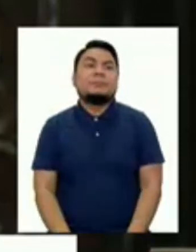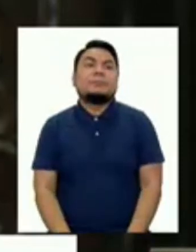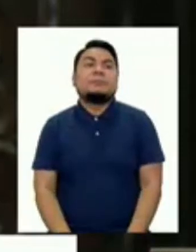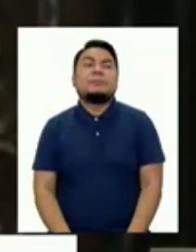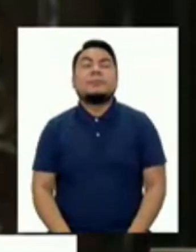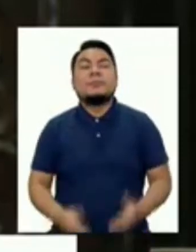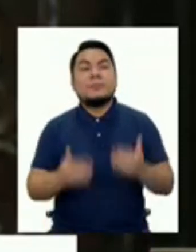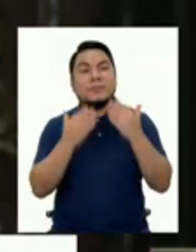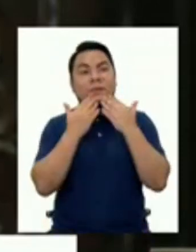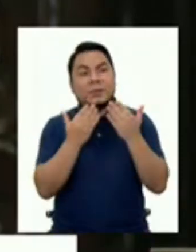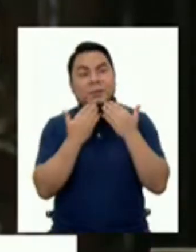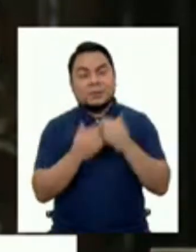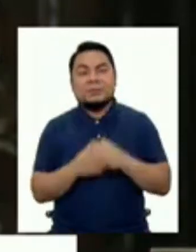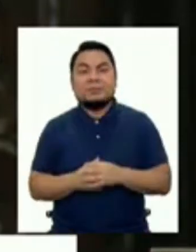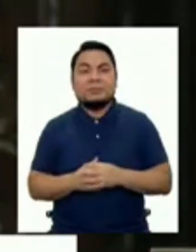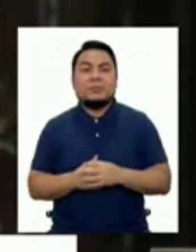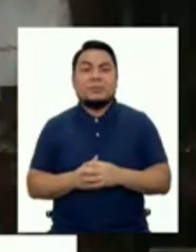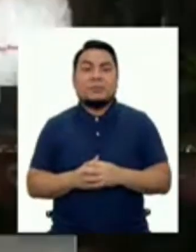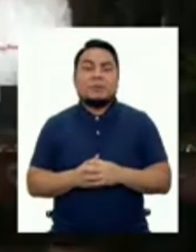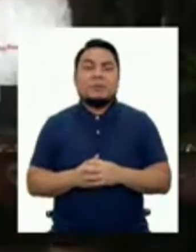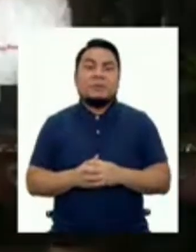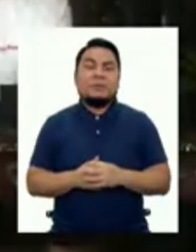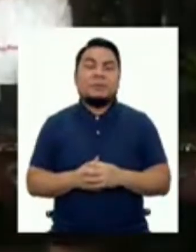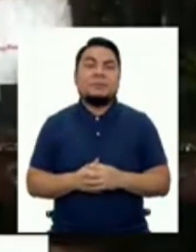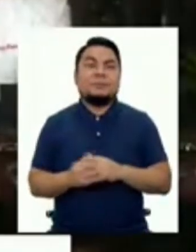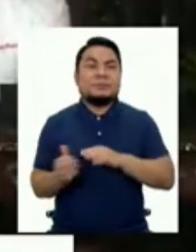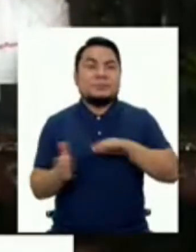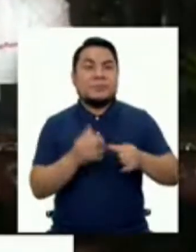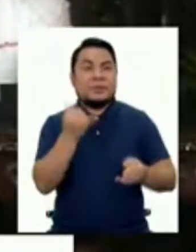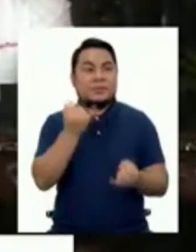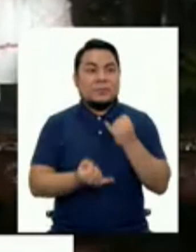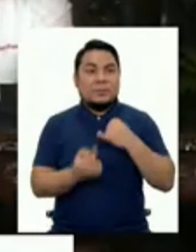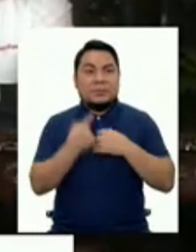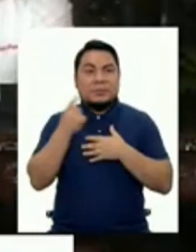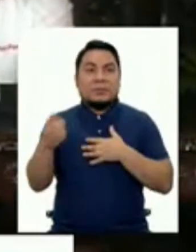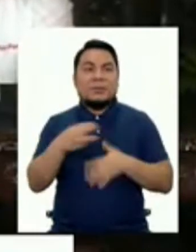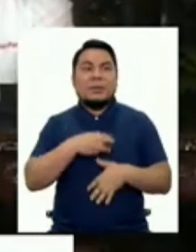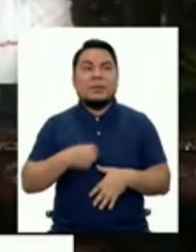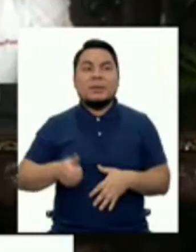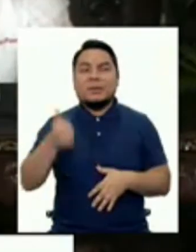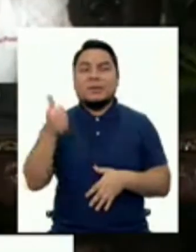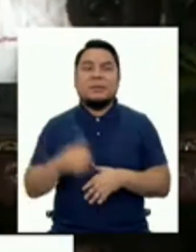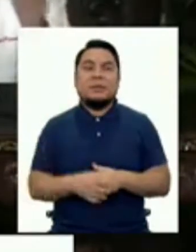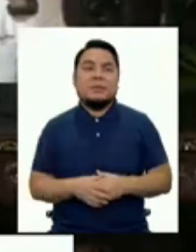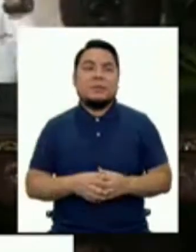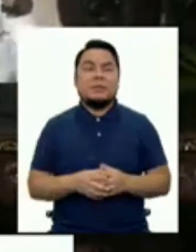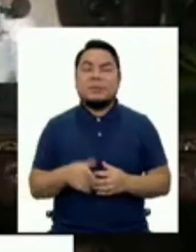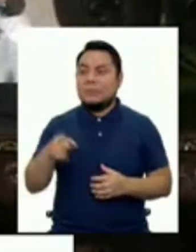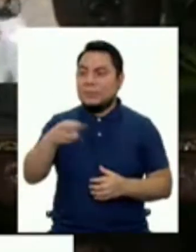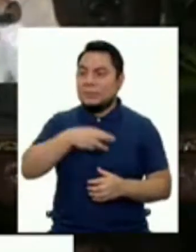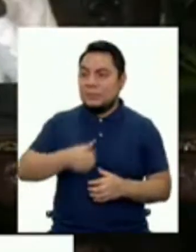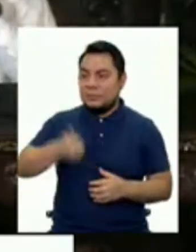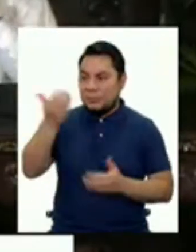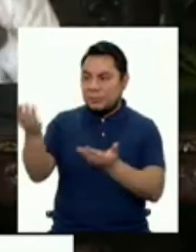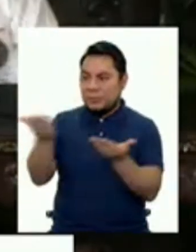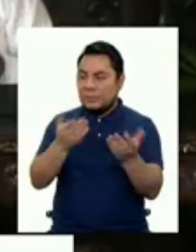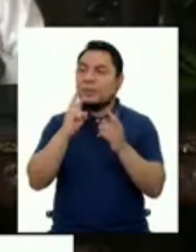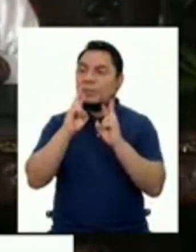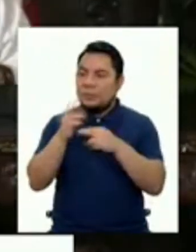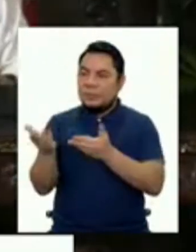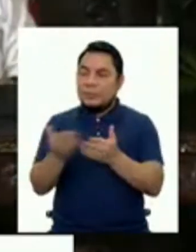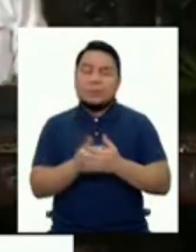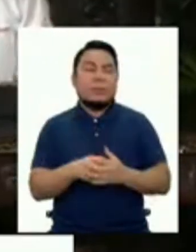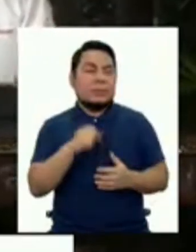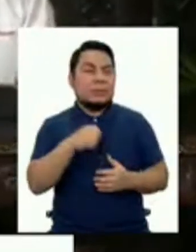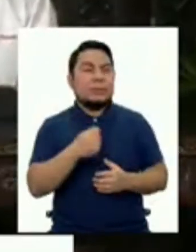Muchas gracias. Y para concluir, sobre esta interrogante, por favor, el Premier también para complementar. Sí, presidente. Como gobierno somos conscientes